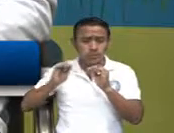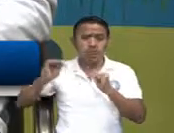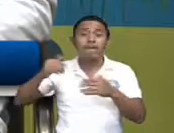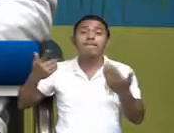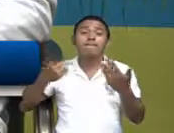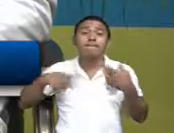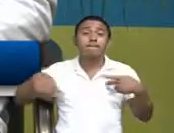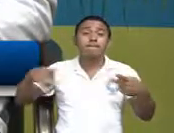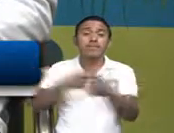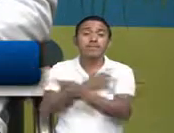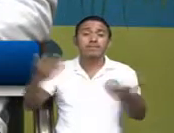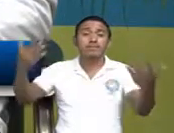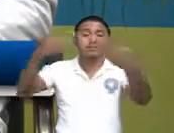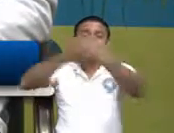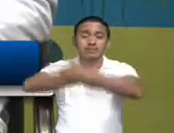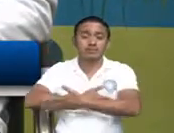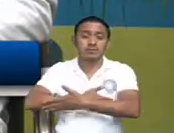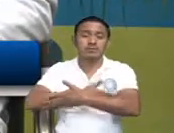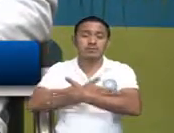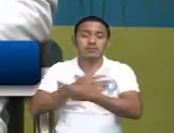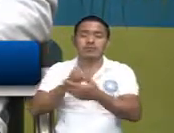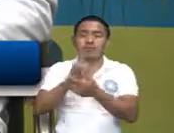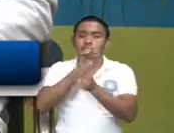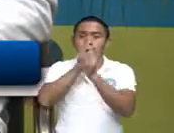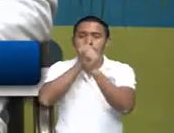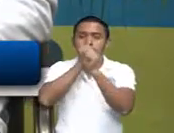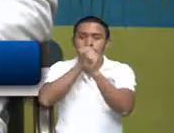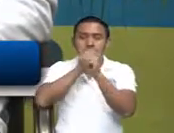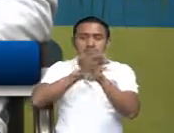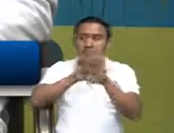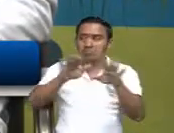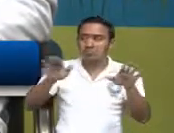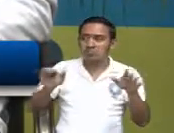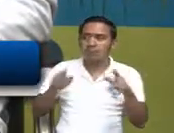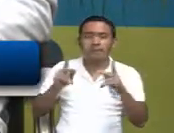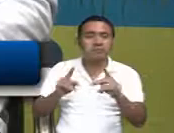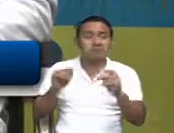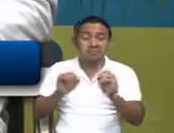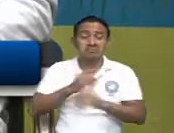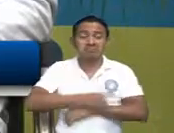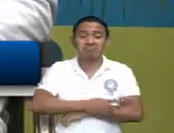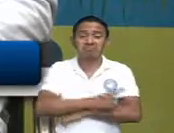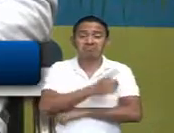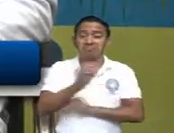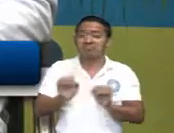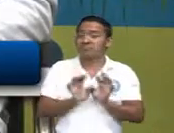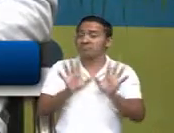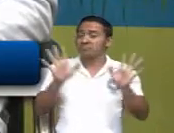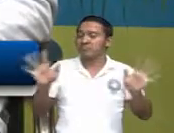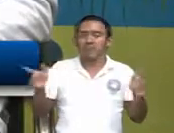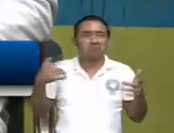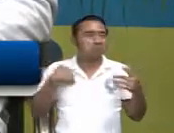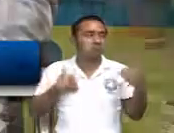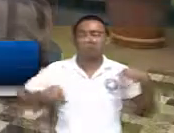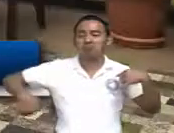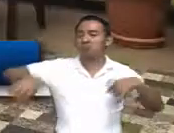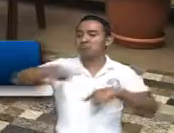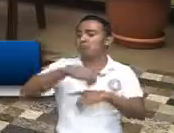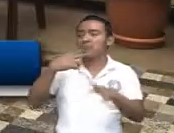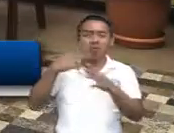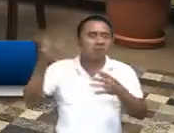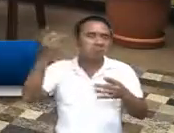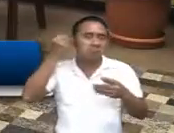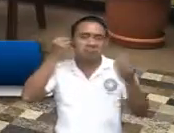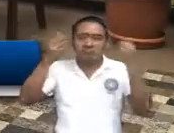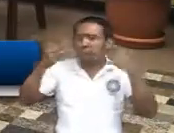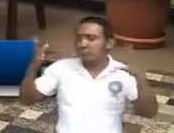noche ya cuando está en silencio en el día puede ser que la persona no lo perciba por el ruido del ambiente el ruido del